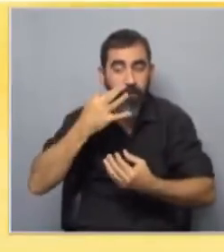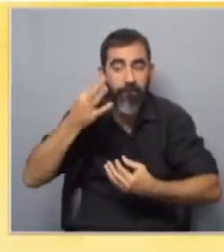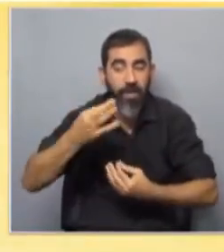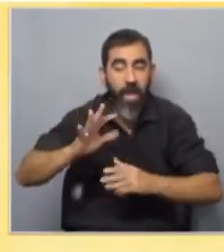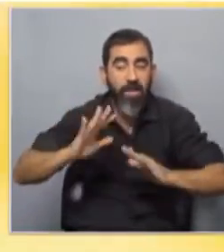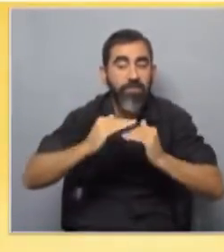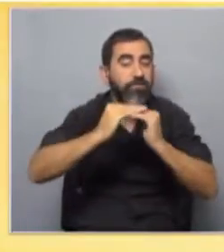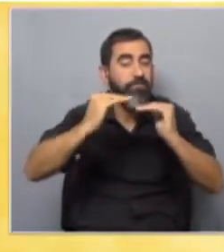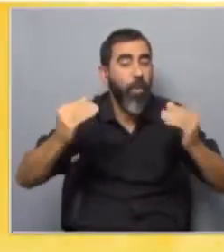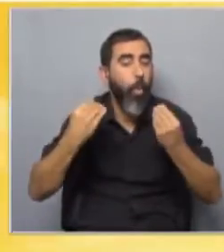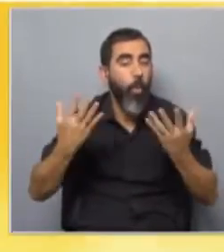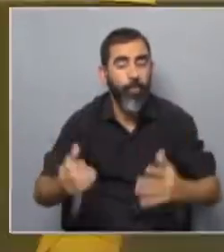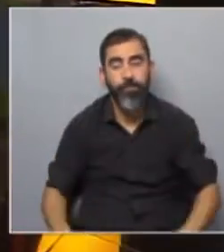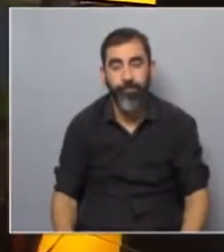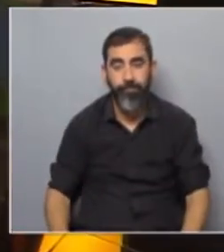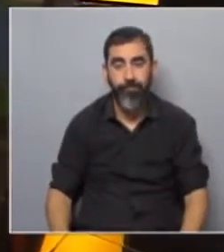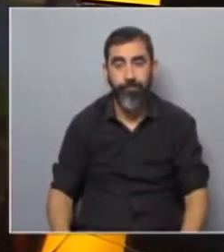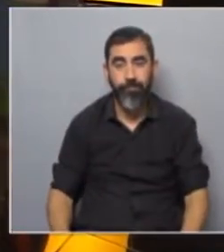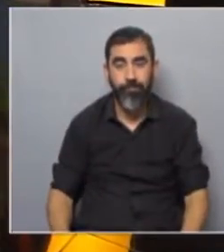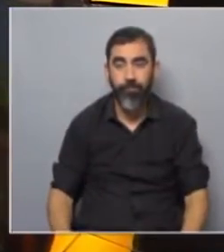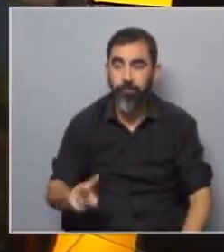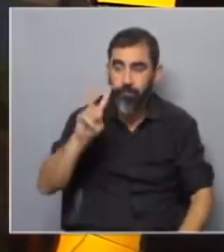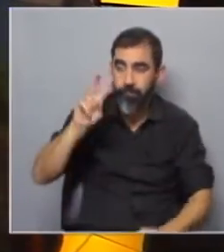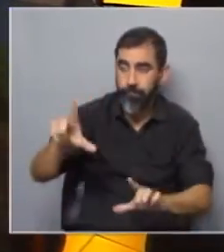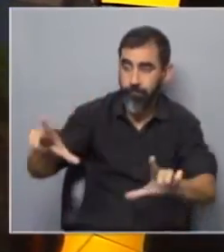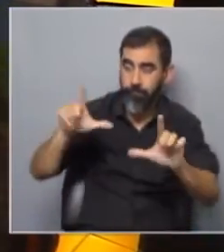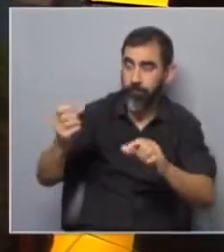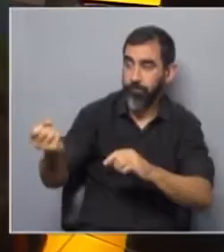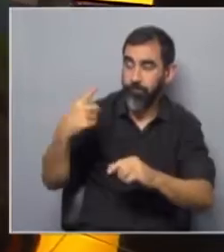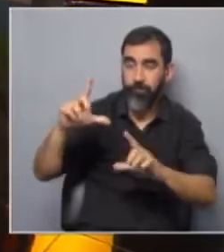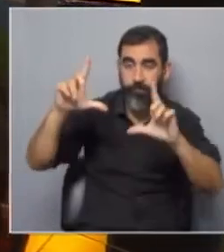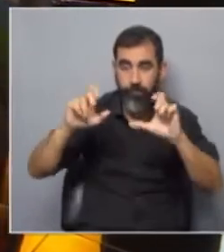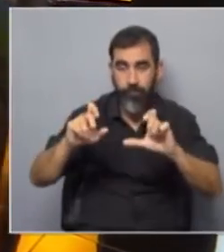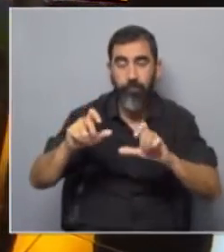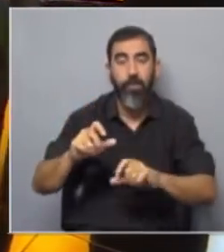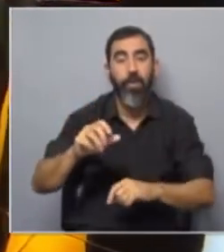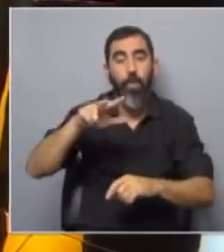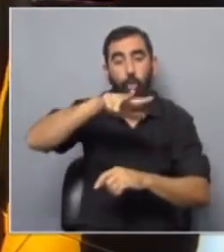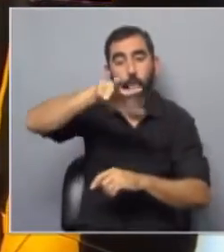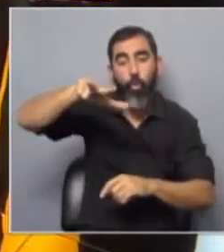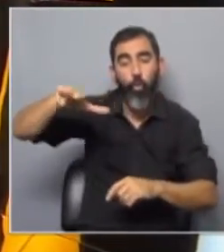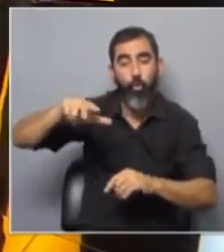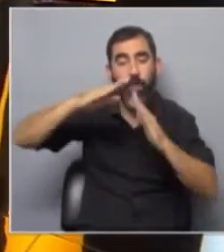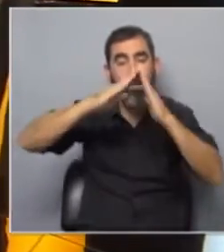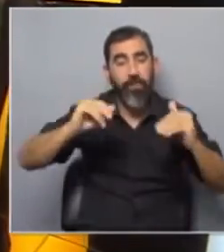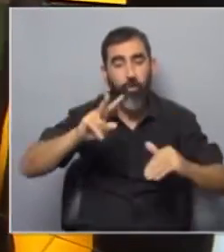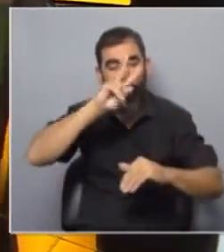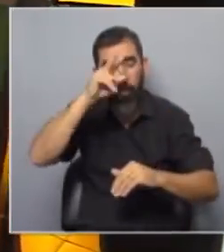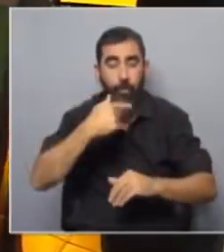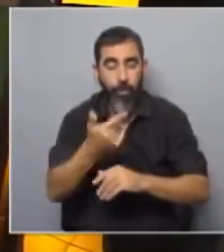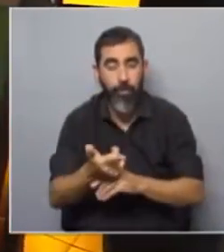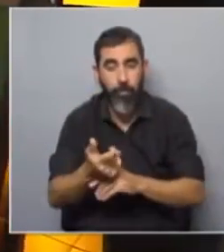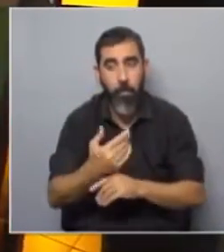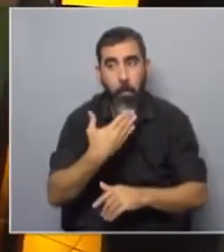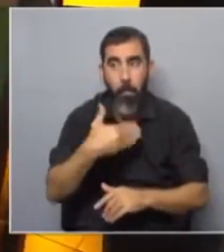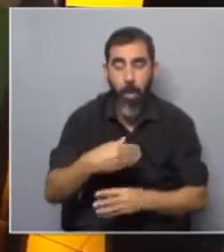esa estabilidad. Cuando uno mira estas imágenes que ustedes nos han mandado, sobre todo las de dron vinculadas a los Cerritos de Indios, llama la